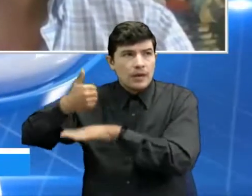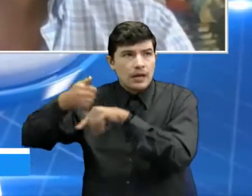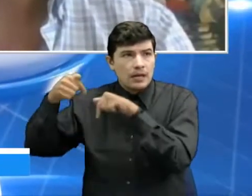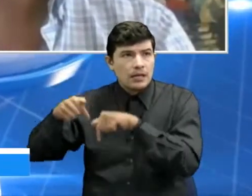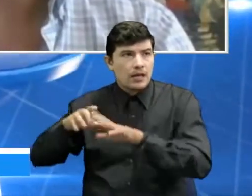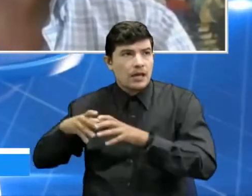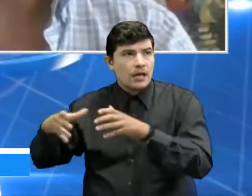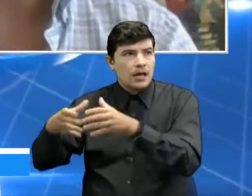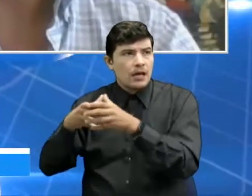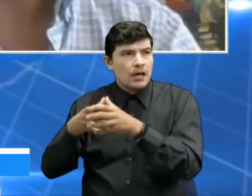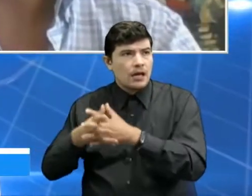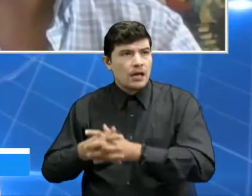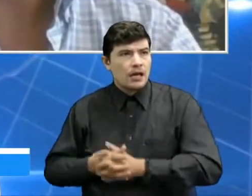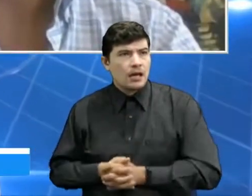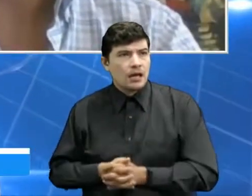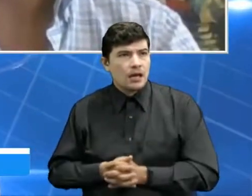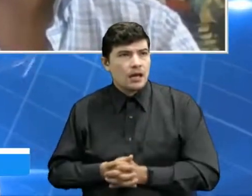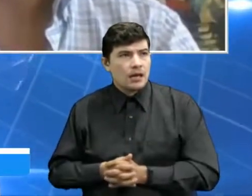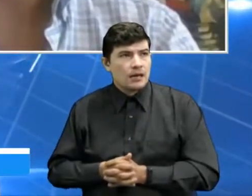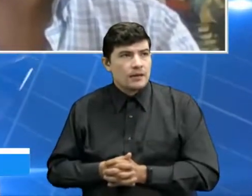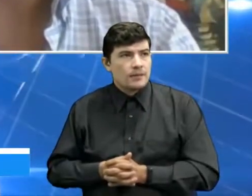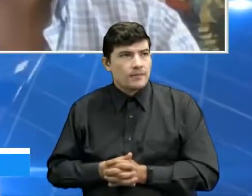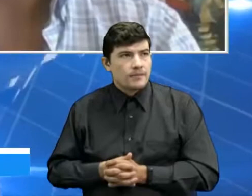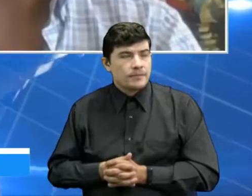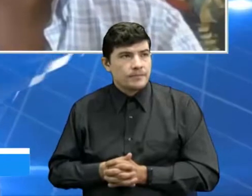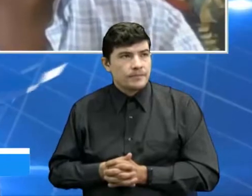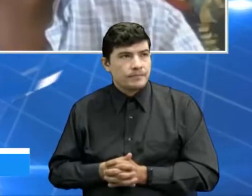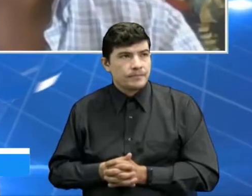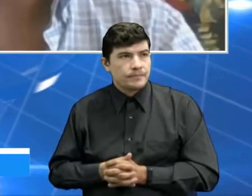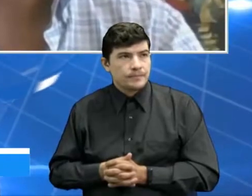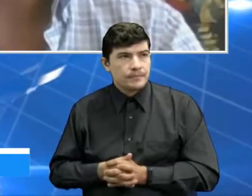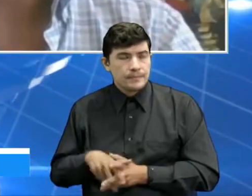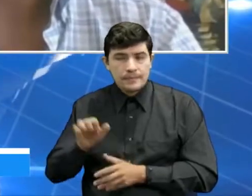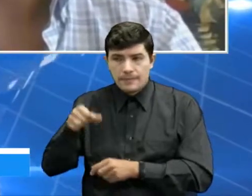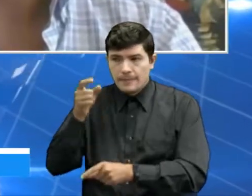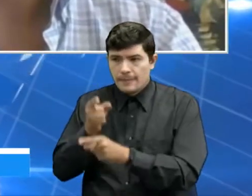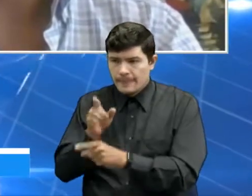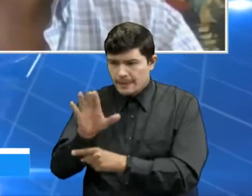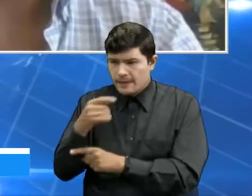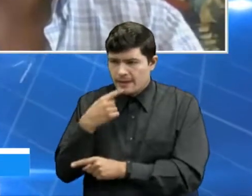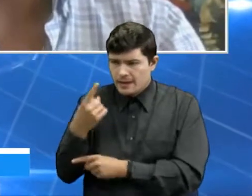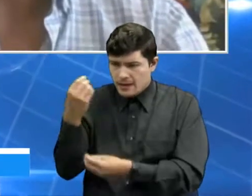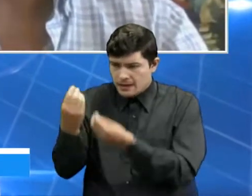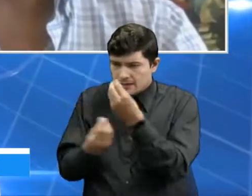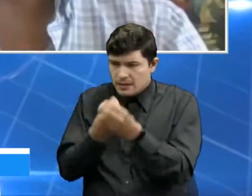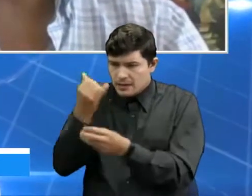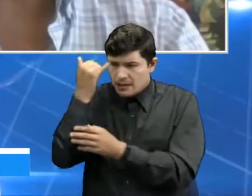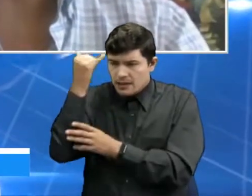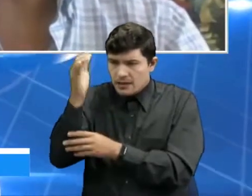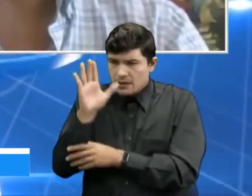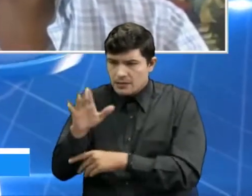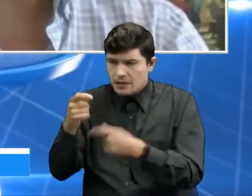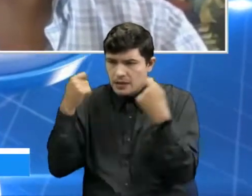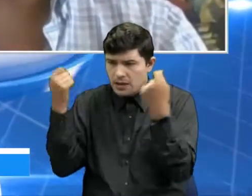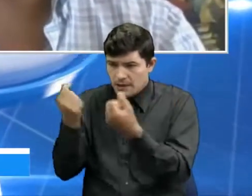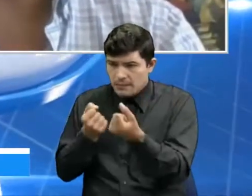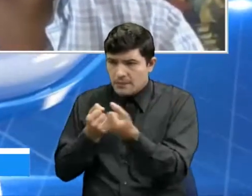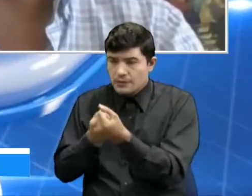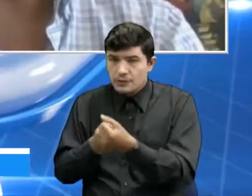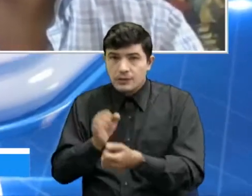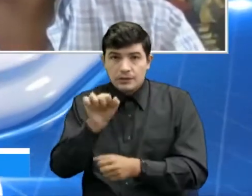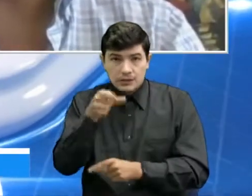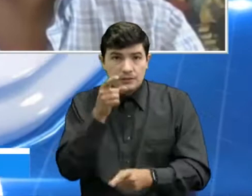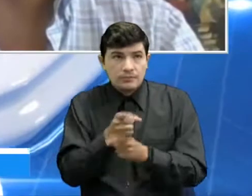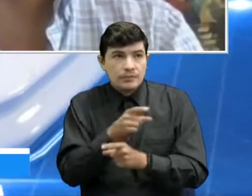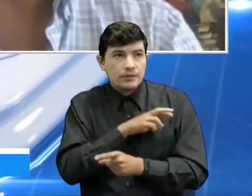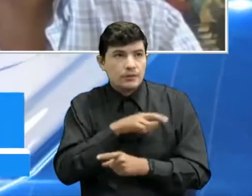Metropolitana. ¿Se van a hacer eso que ustedes llaman y que han creado, que son caravanas por la vida? Así es, vamos a continuar con las caravanas por